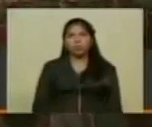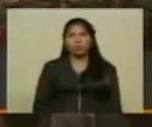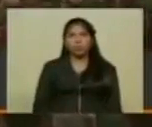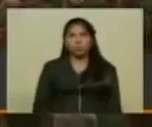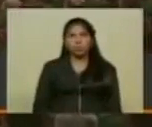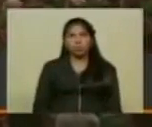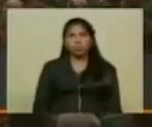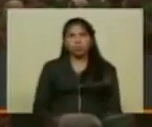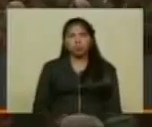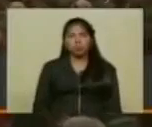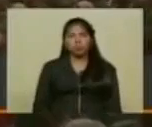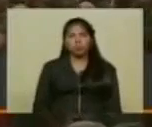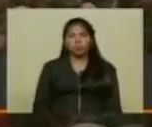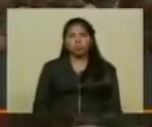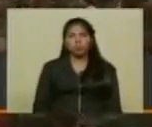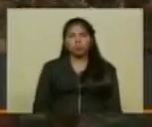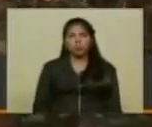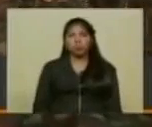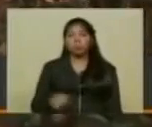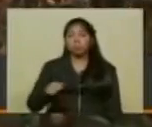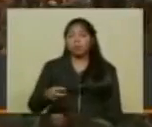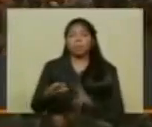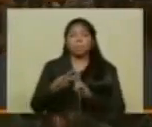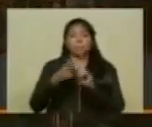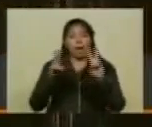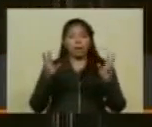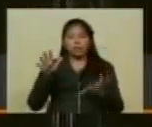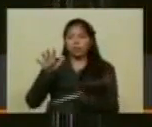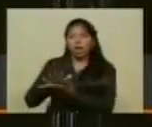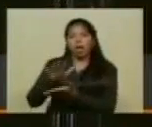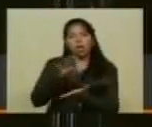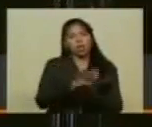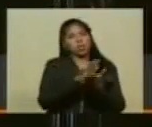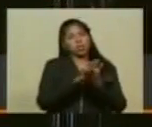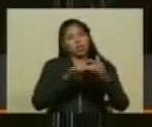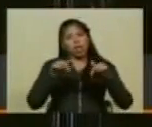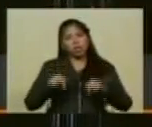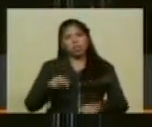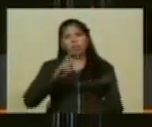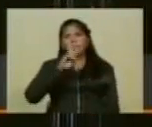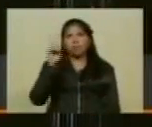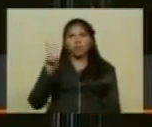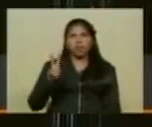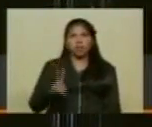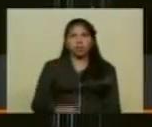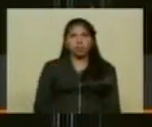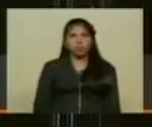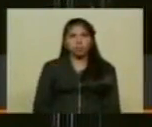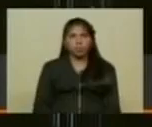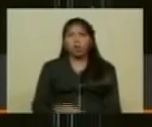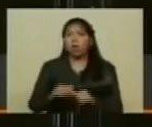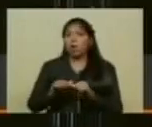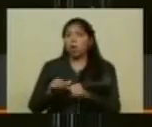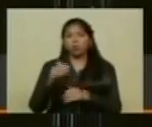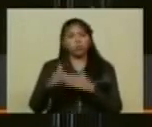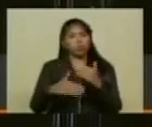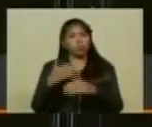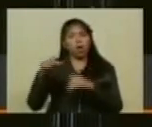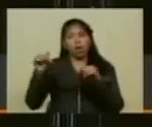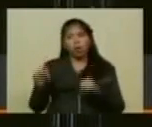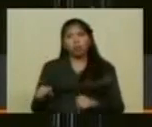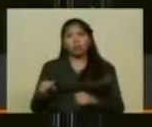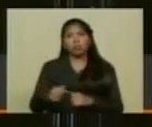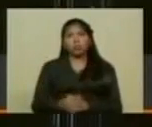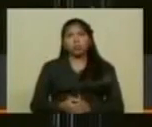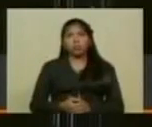el clima de paz de nuestra patria y seguir fortaleciendo lo